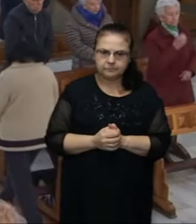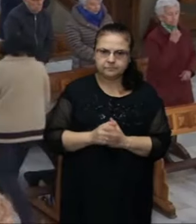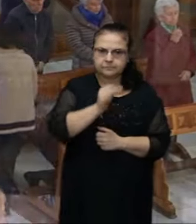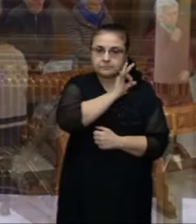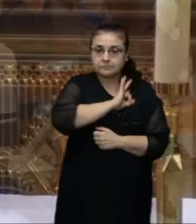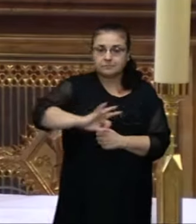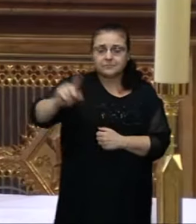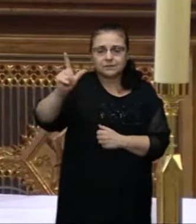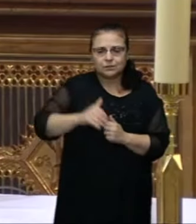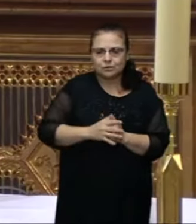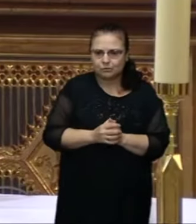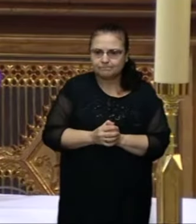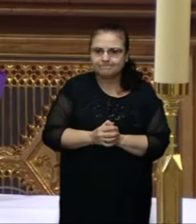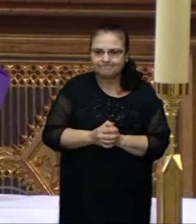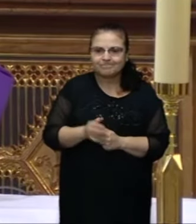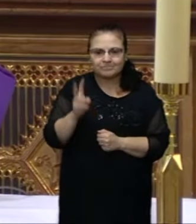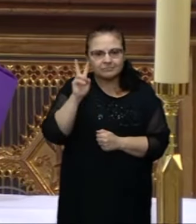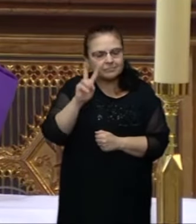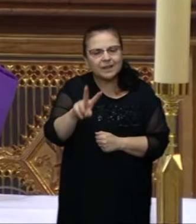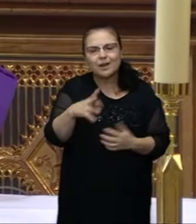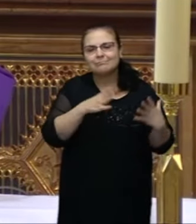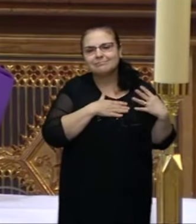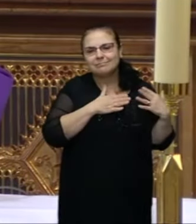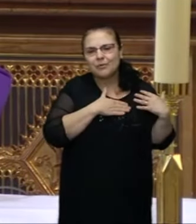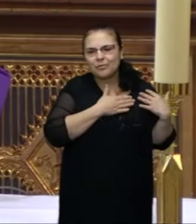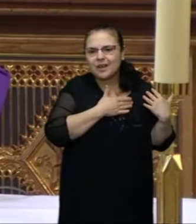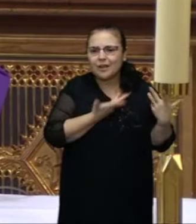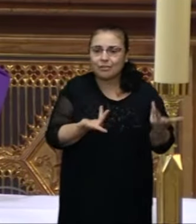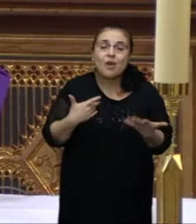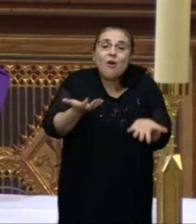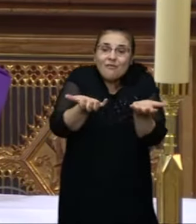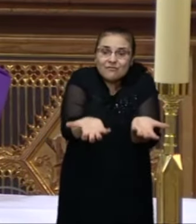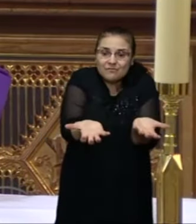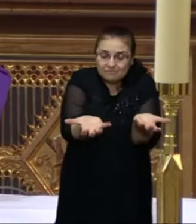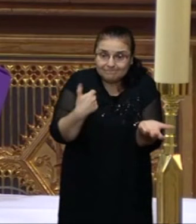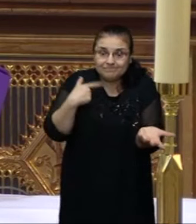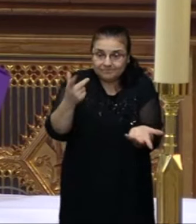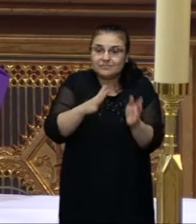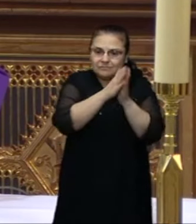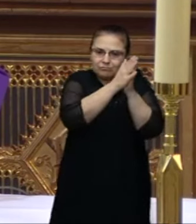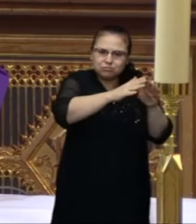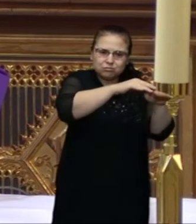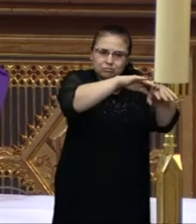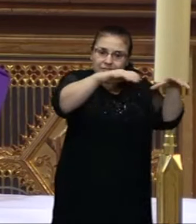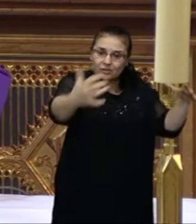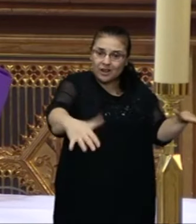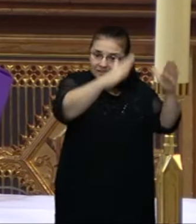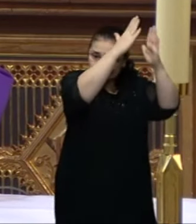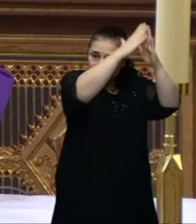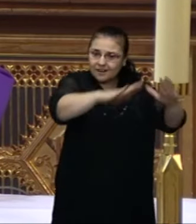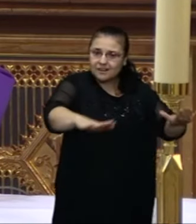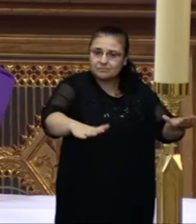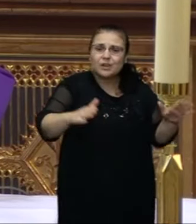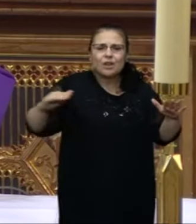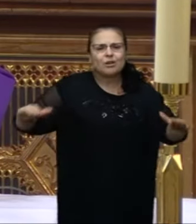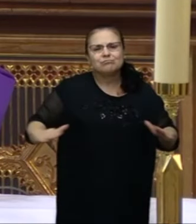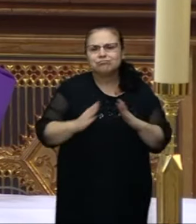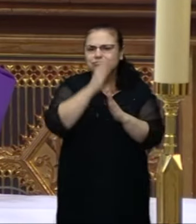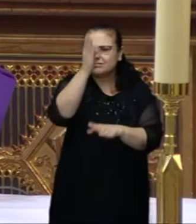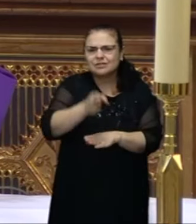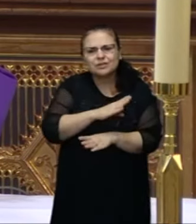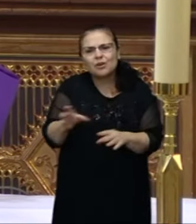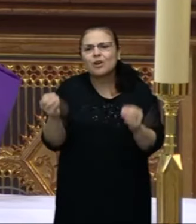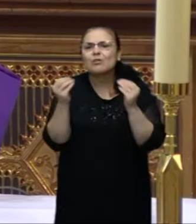Señor, mira con bondad las ofrendas que presentamos sobre tu altar y consagra con tu